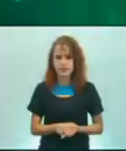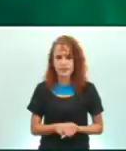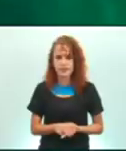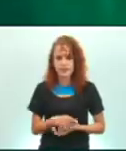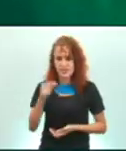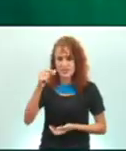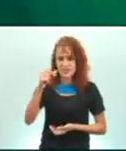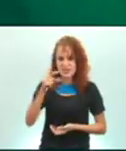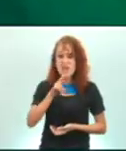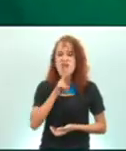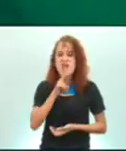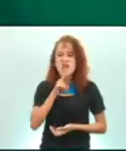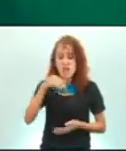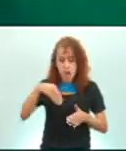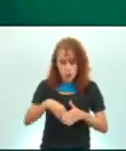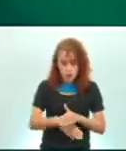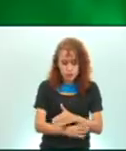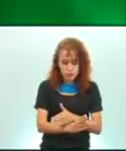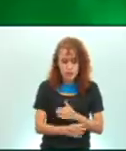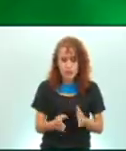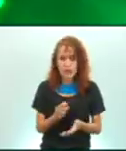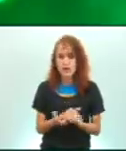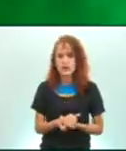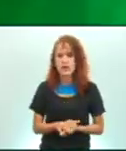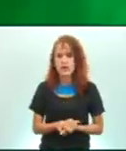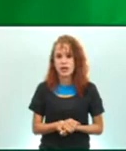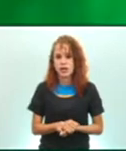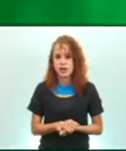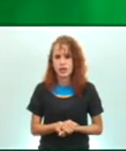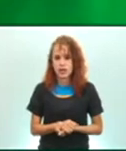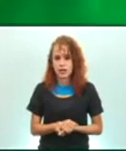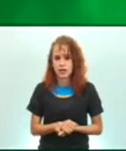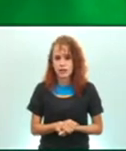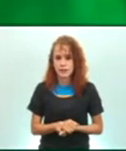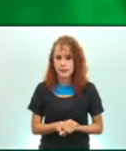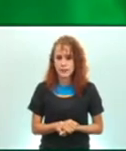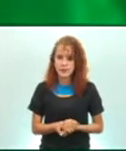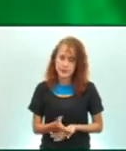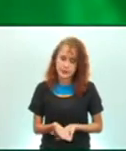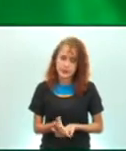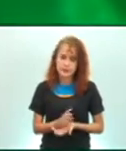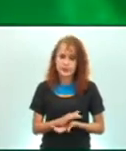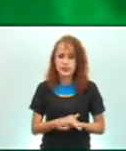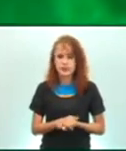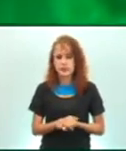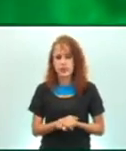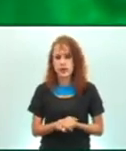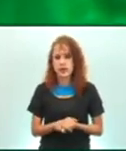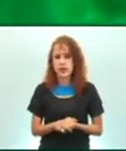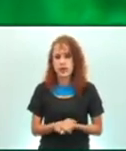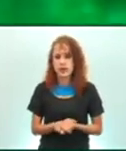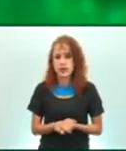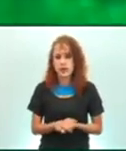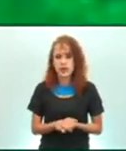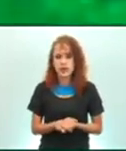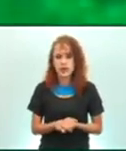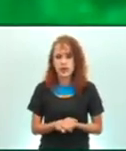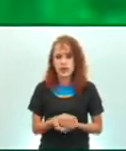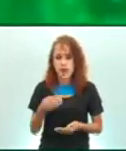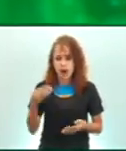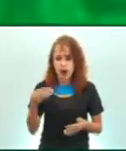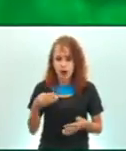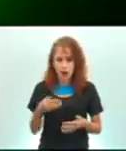La salinización del agua subterránea, debido a la intrusión marina y a causas relacionadas con la geología y la explotación del